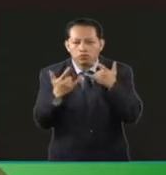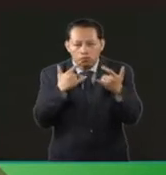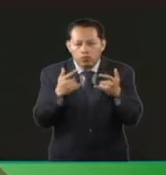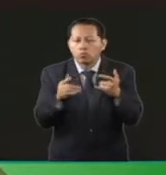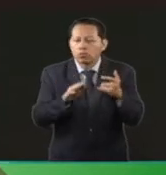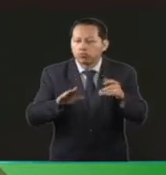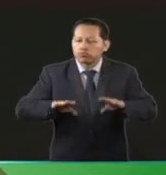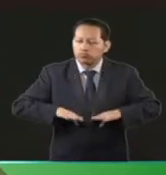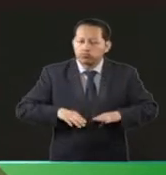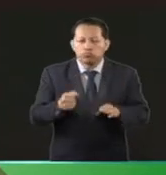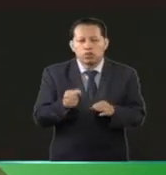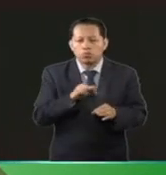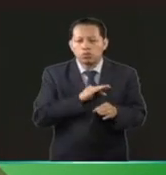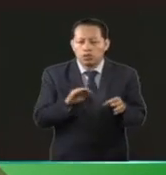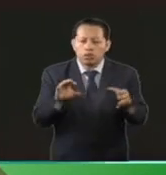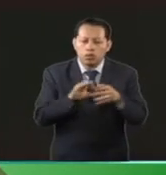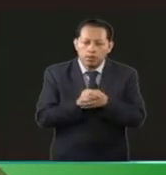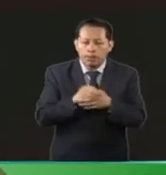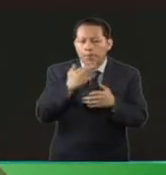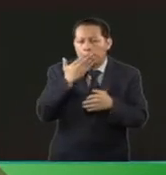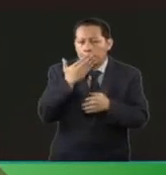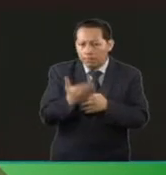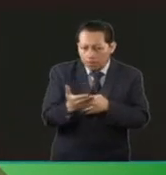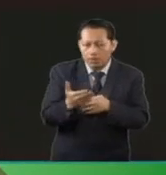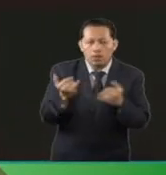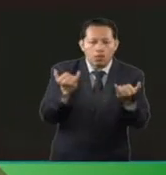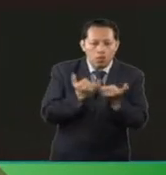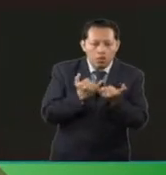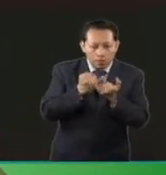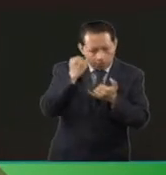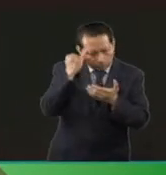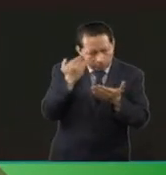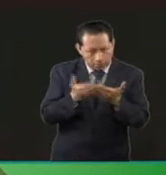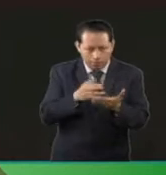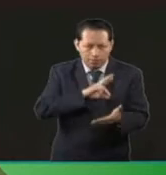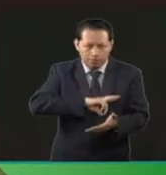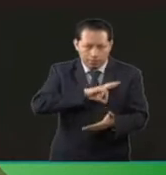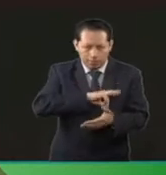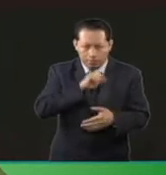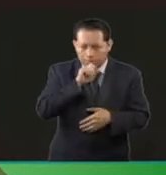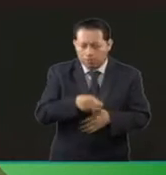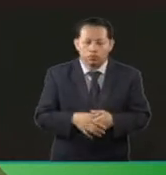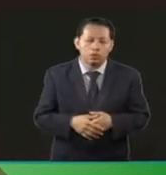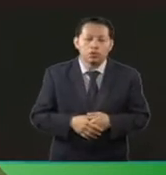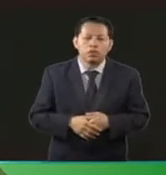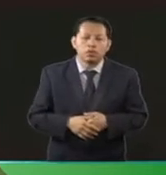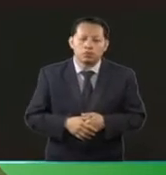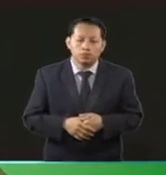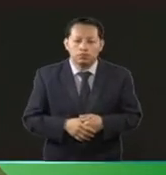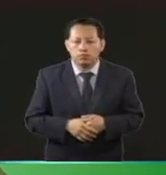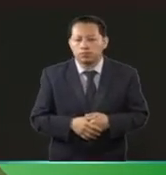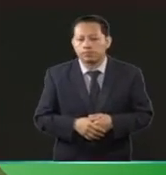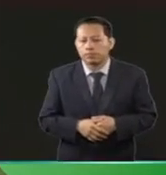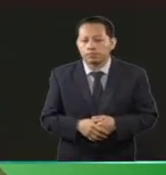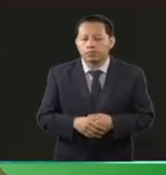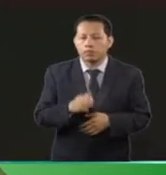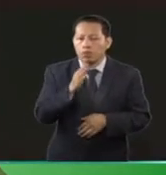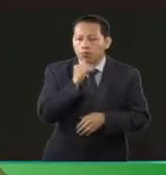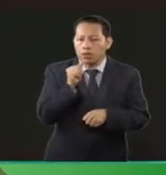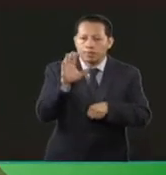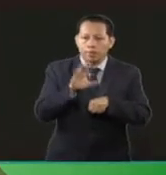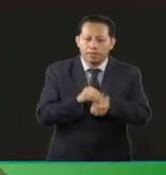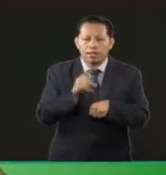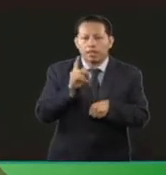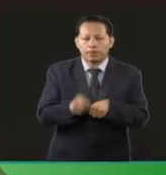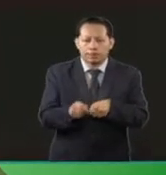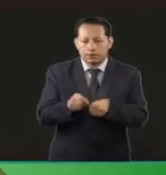talentos tanto de la nación como de la iniciativa privada no podemos permitir que